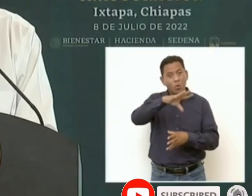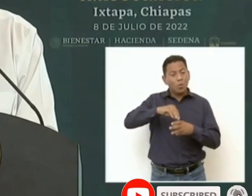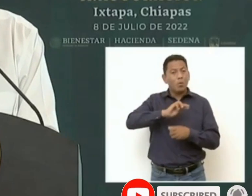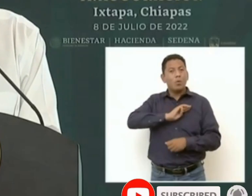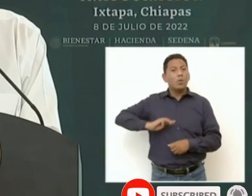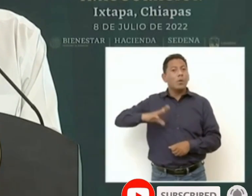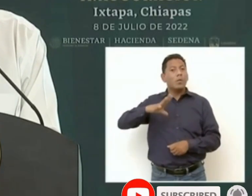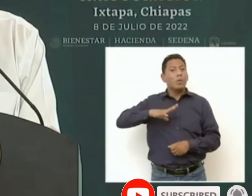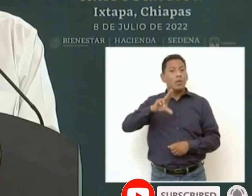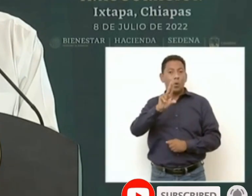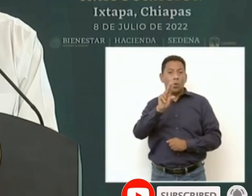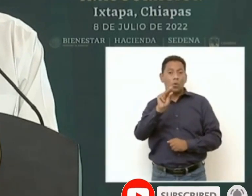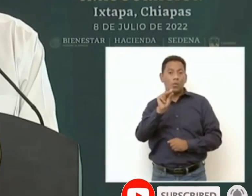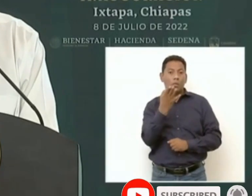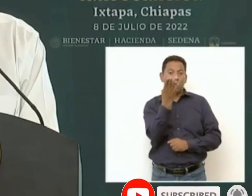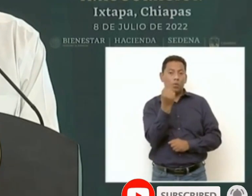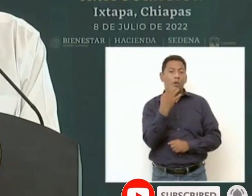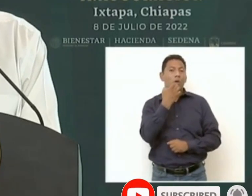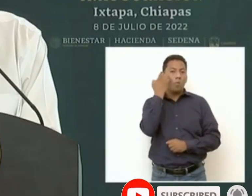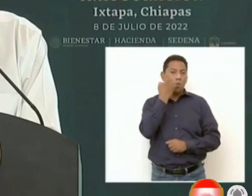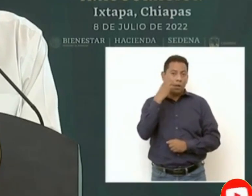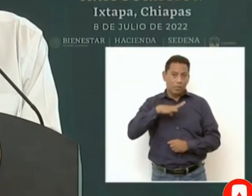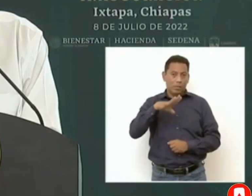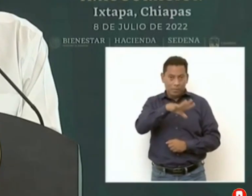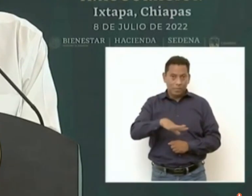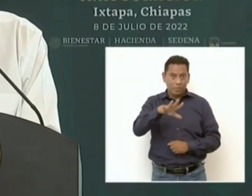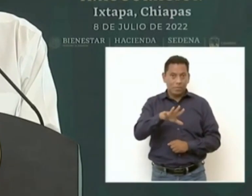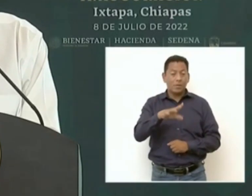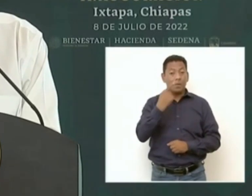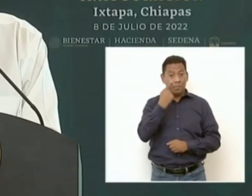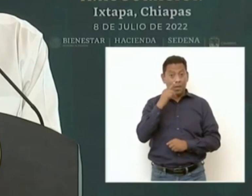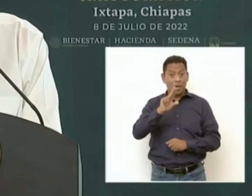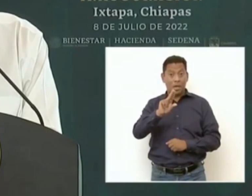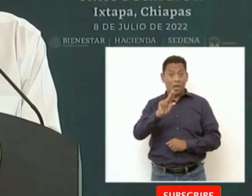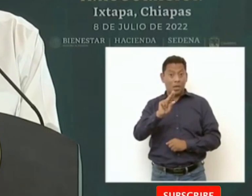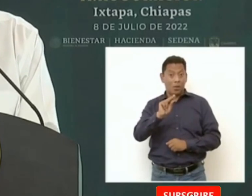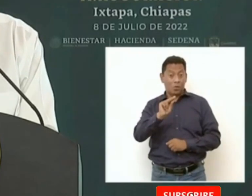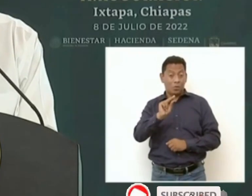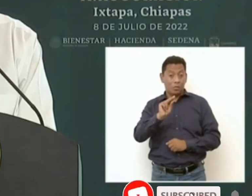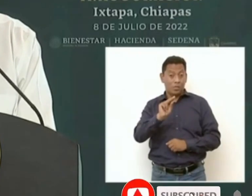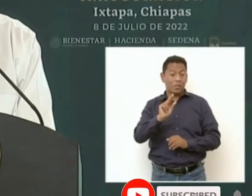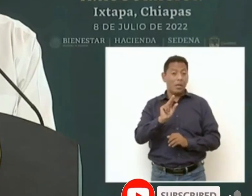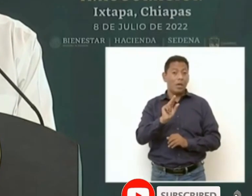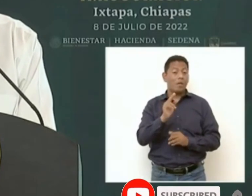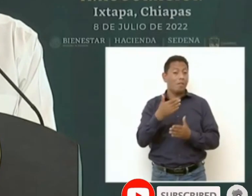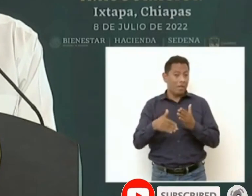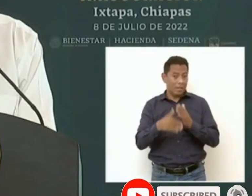tiene 89 escuelas y ya en 80, solo faltan